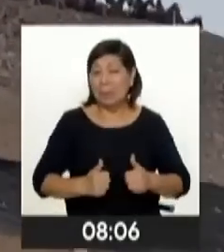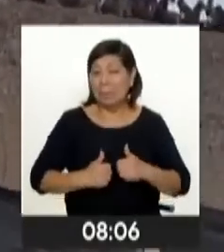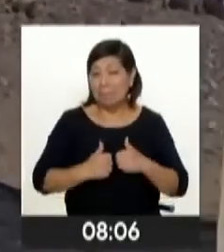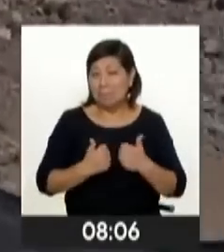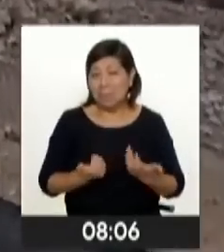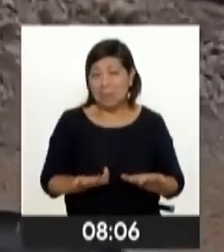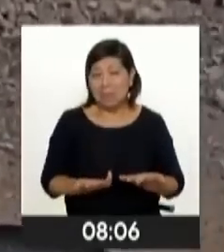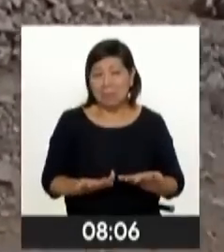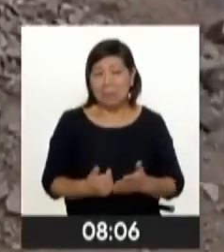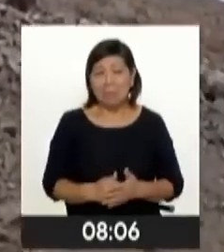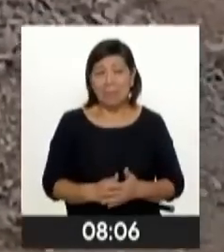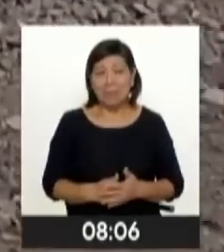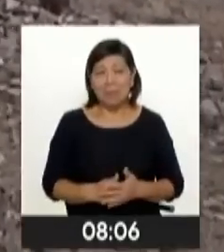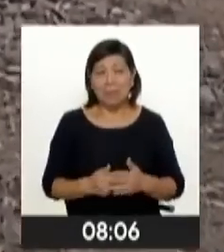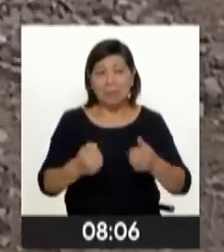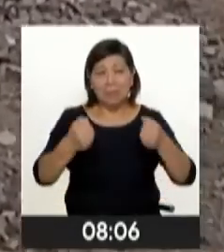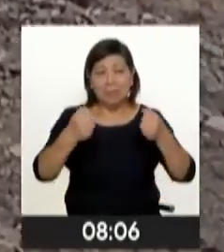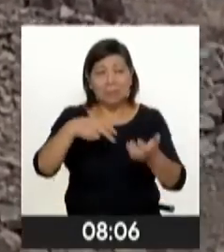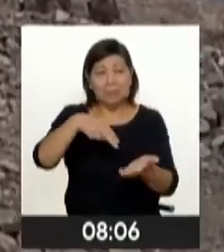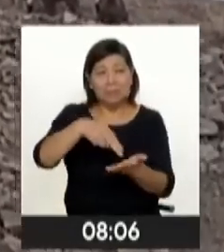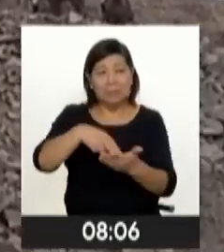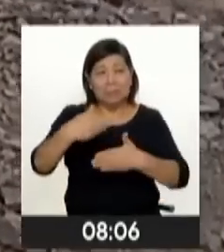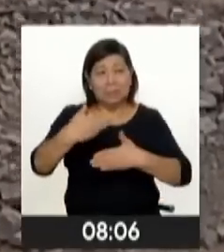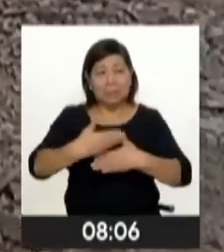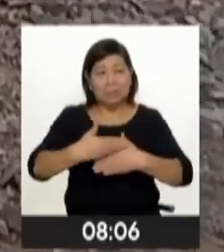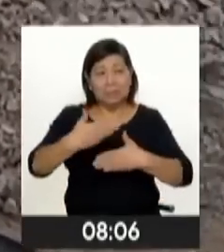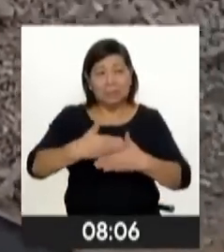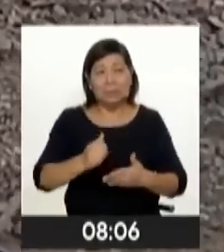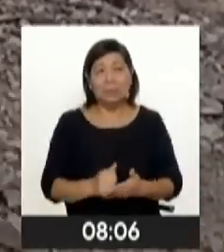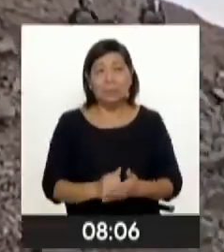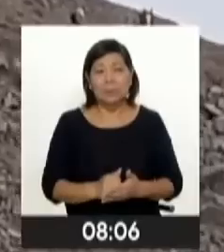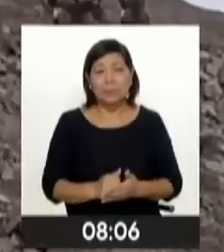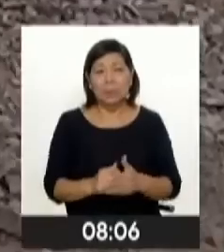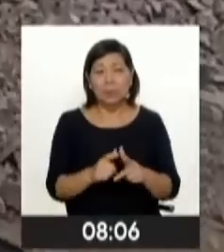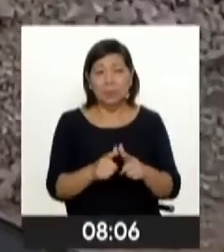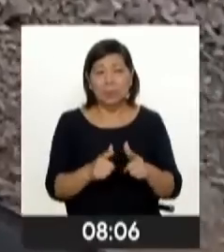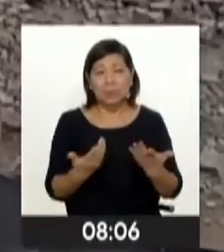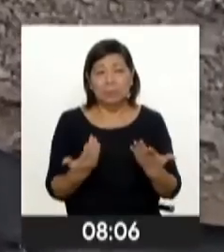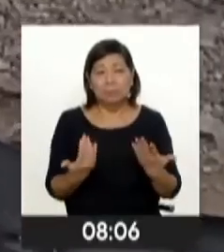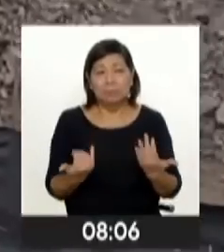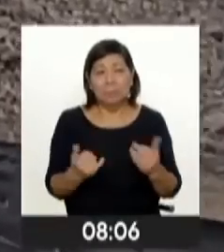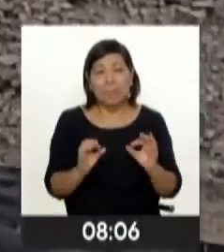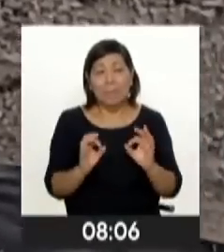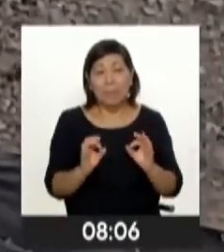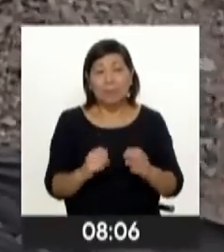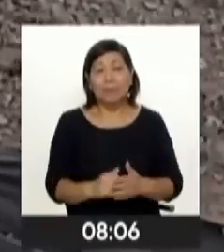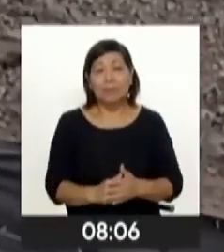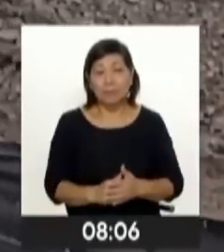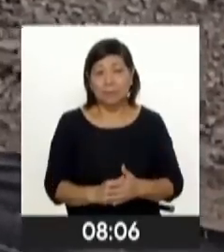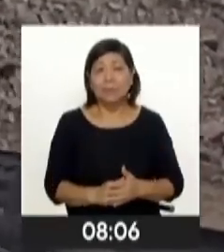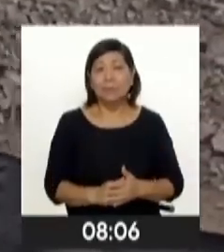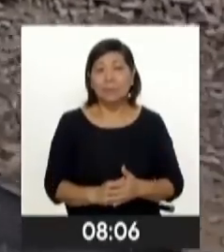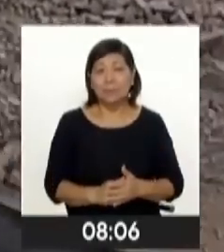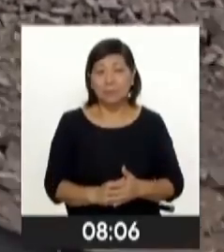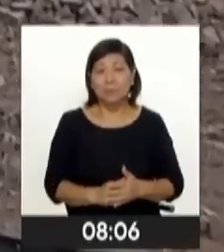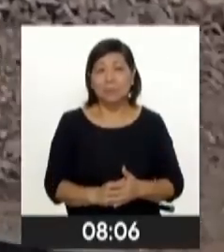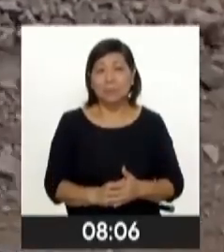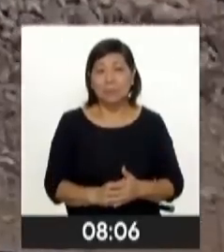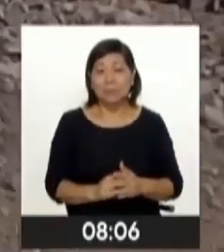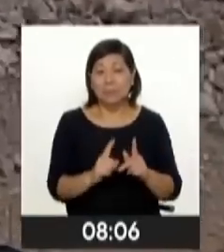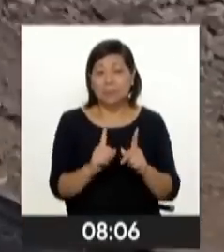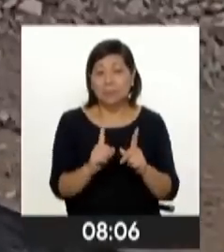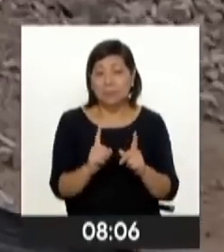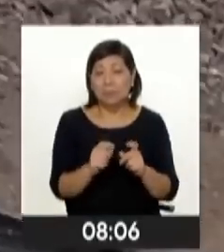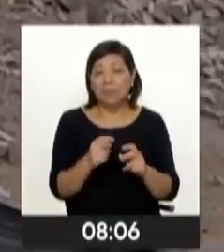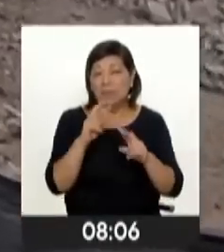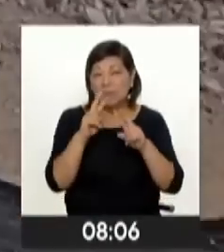¿no? Uh-huh. Bien, simplemente están ahí delimitando algunos espacios. Y esto puede ser parte también, pues, bueno, esa es una cuestión que tendrá